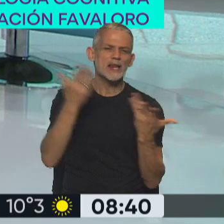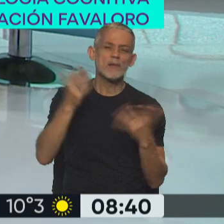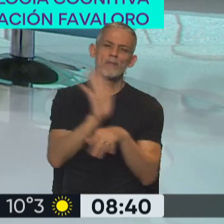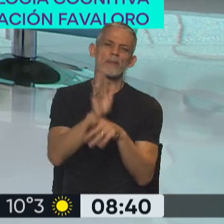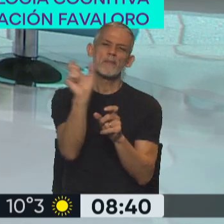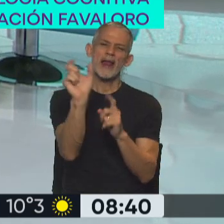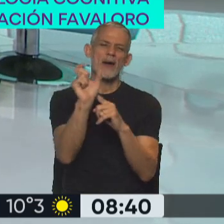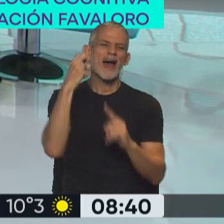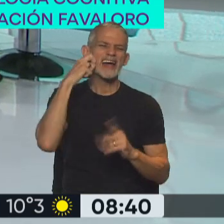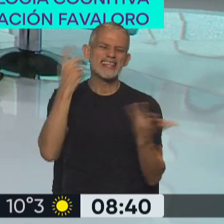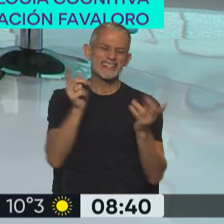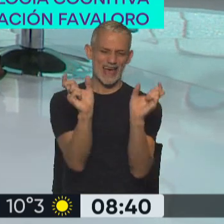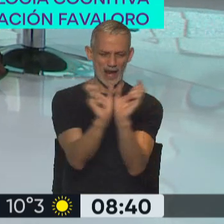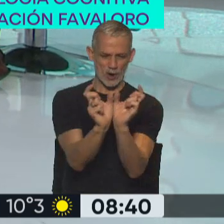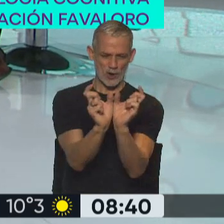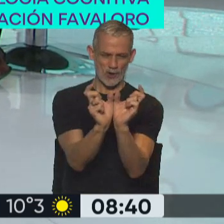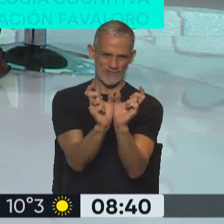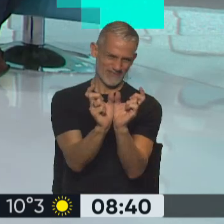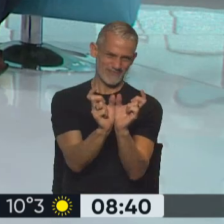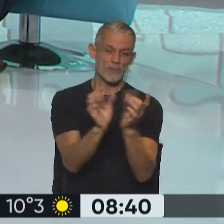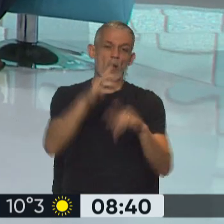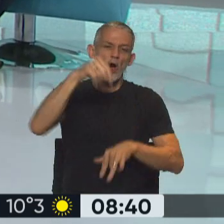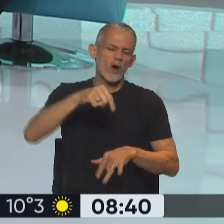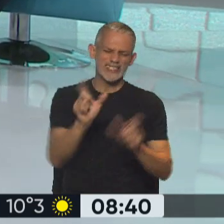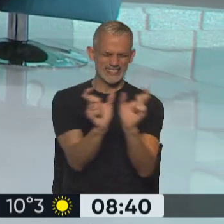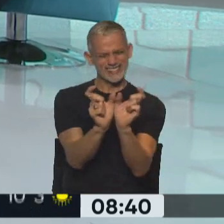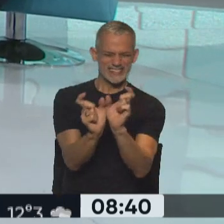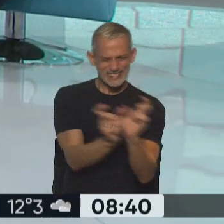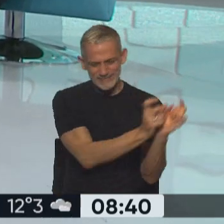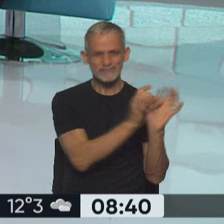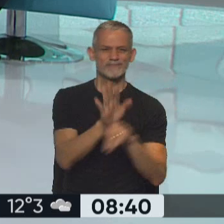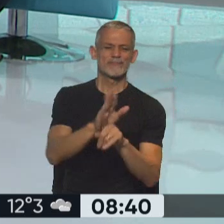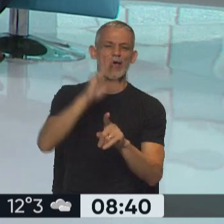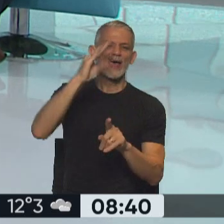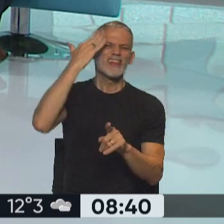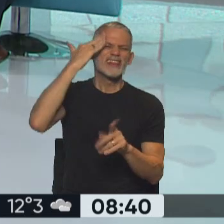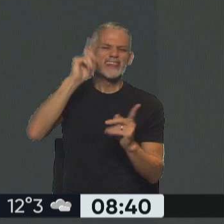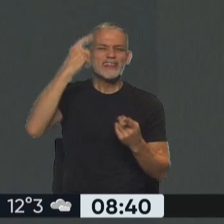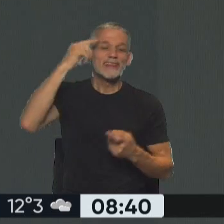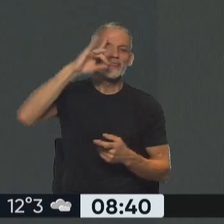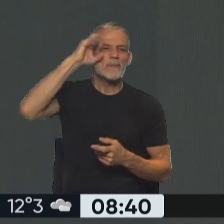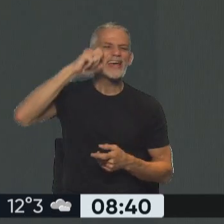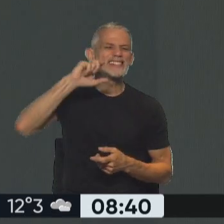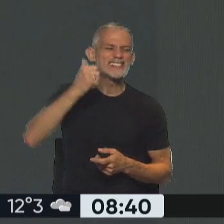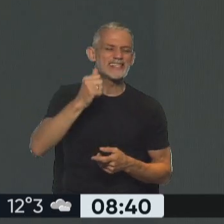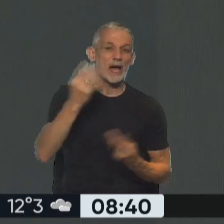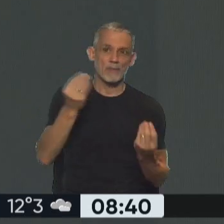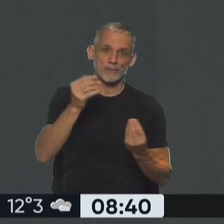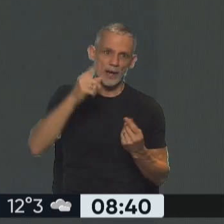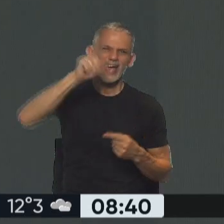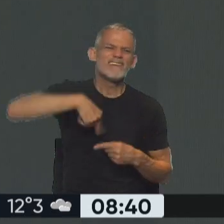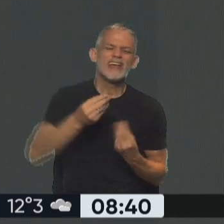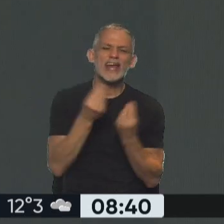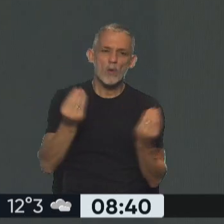un término global y general. Nosotros hoy preferimos hablar de demencia sobre la causa de esa